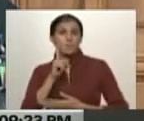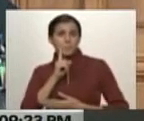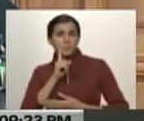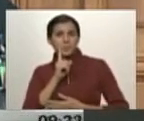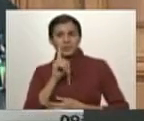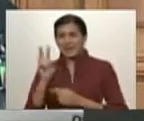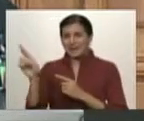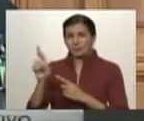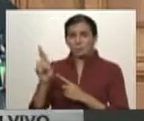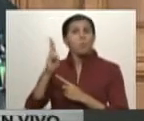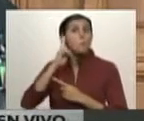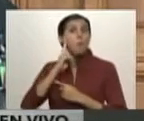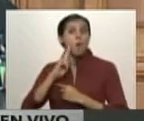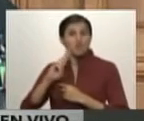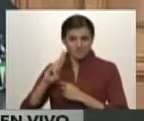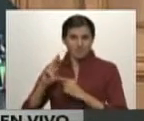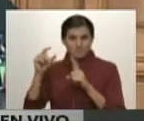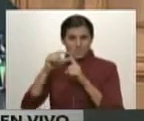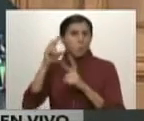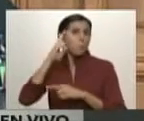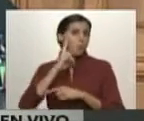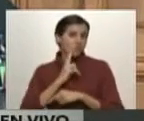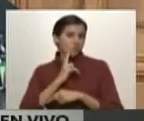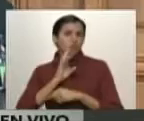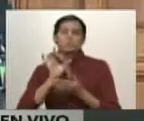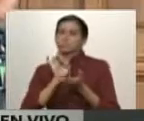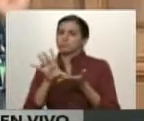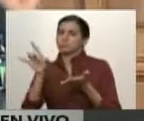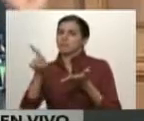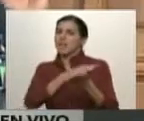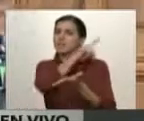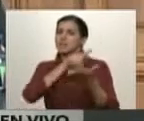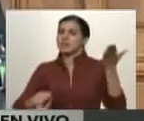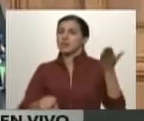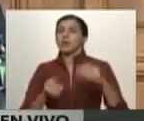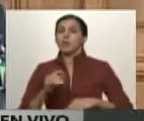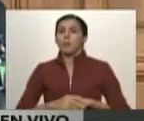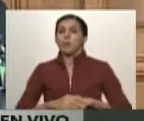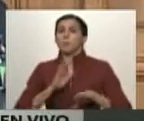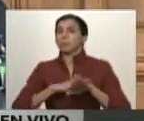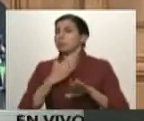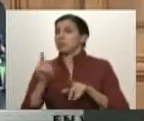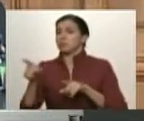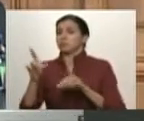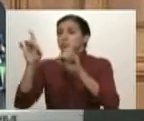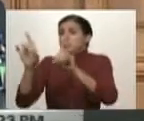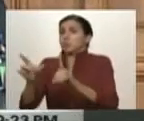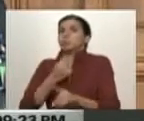bolivariano de nuestra república porque se les ocurrió hacerlo